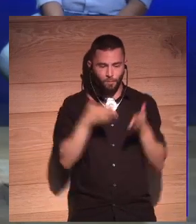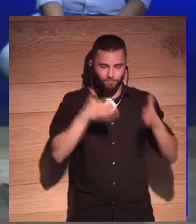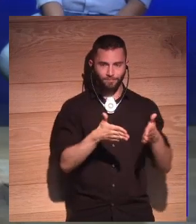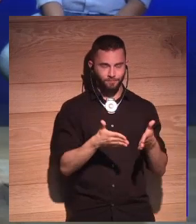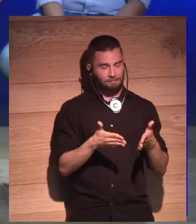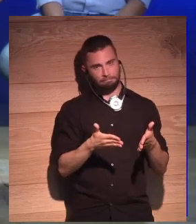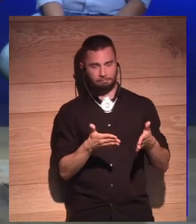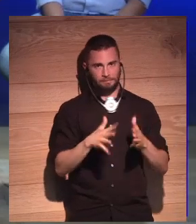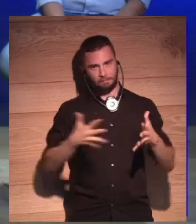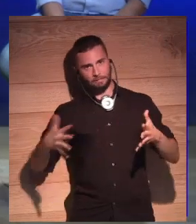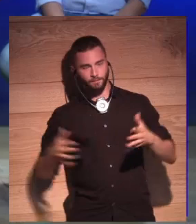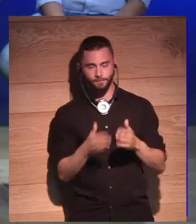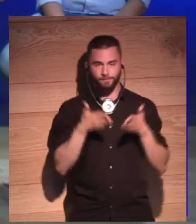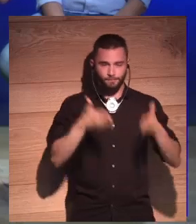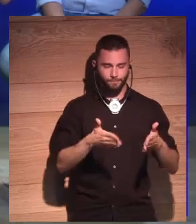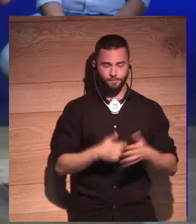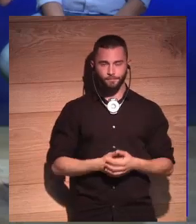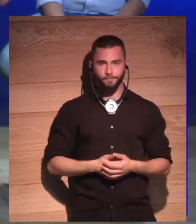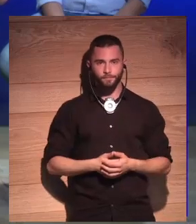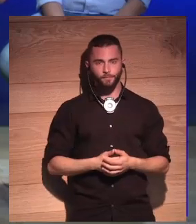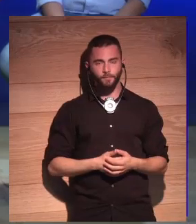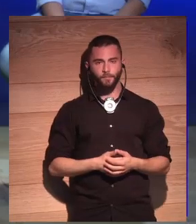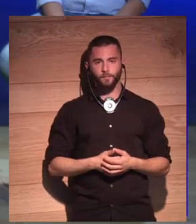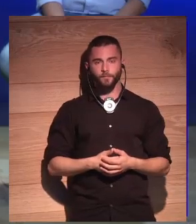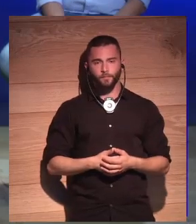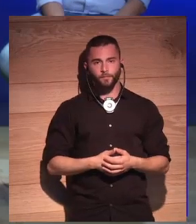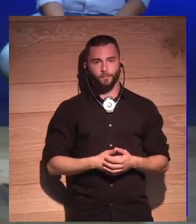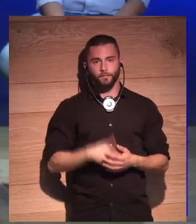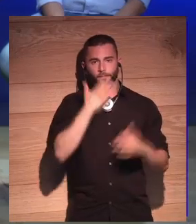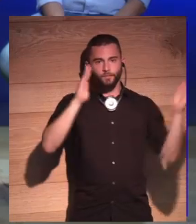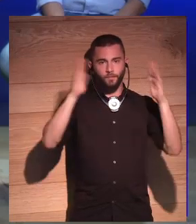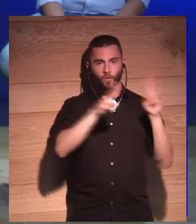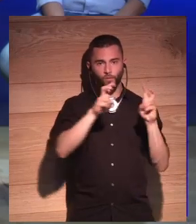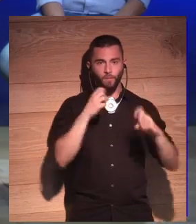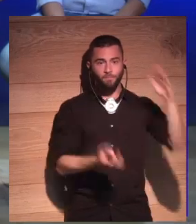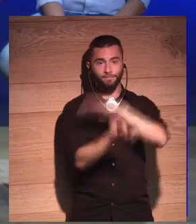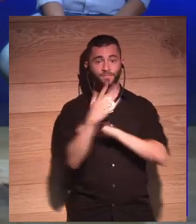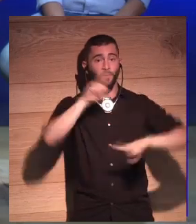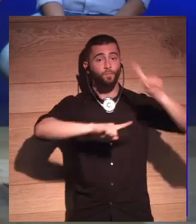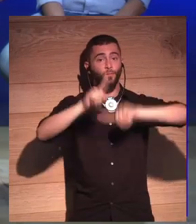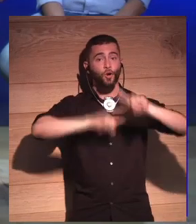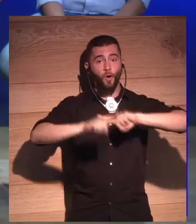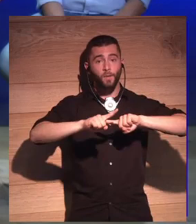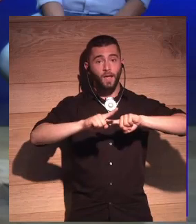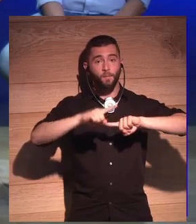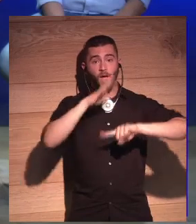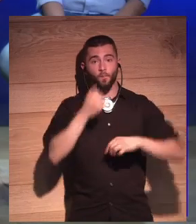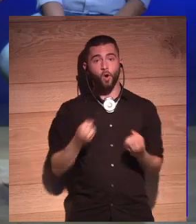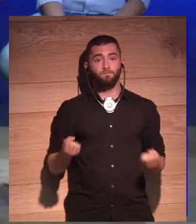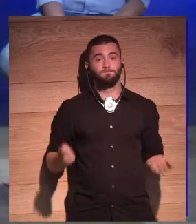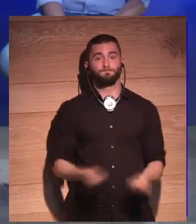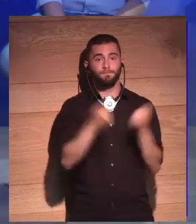no... Voy al libro. Bien, cuando aparece una nueva ola, el gran problema es cómo lanzamos el